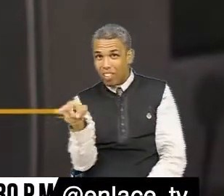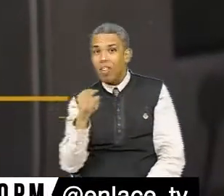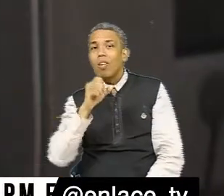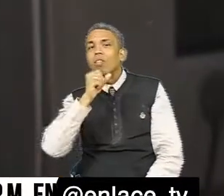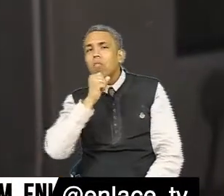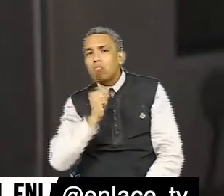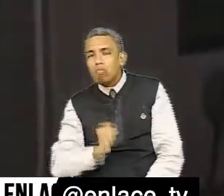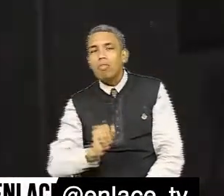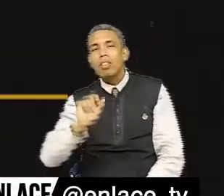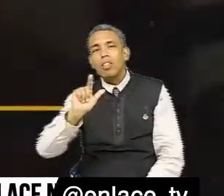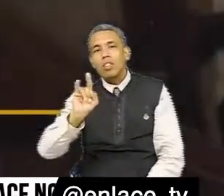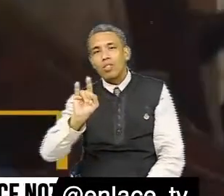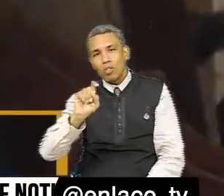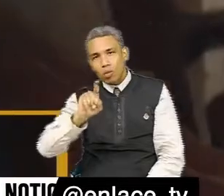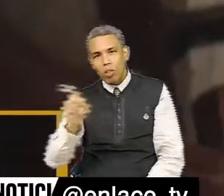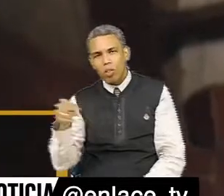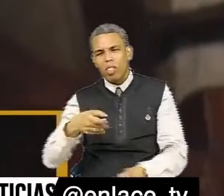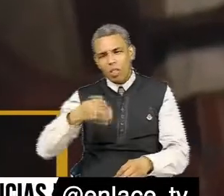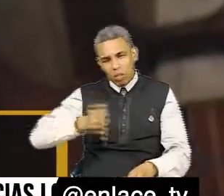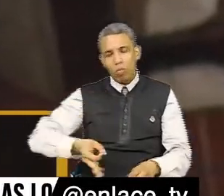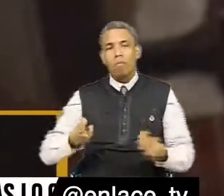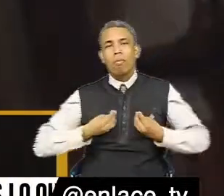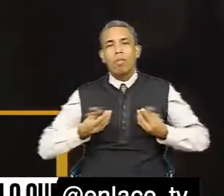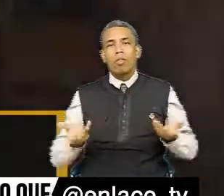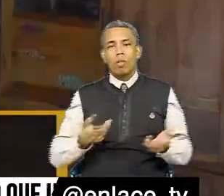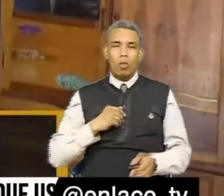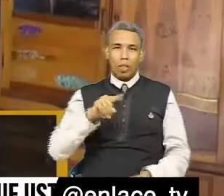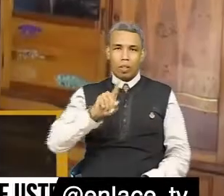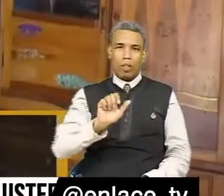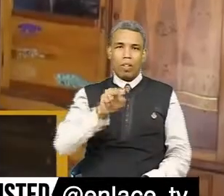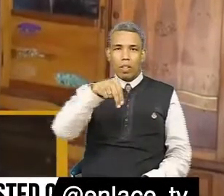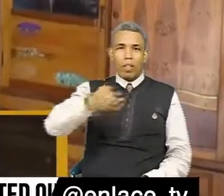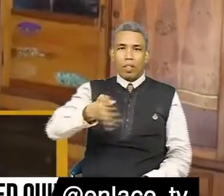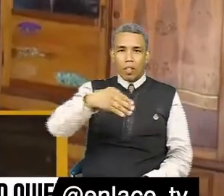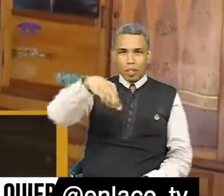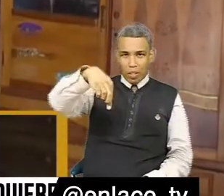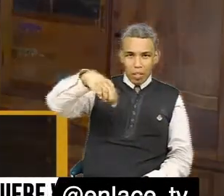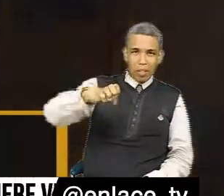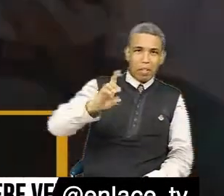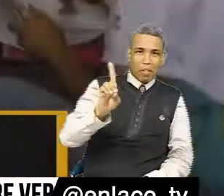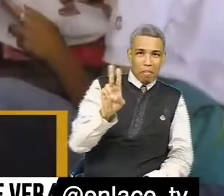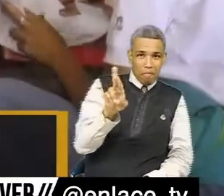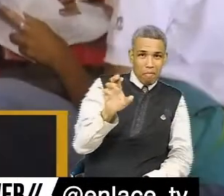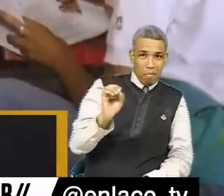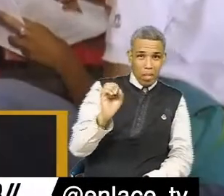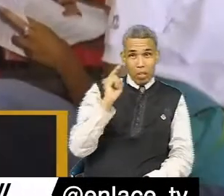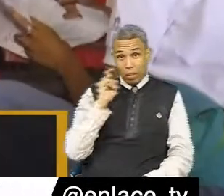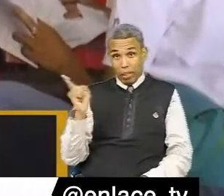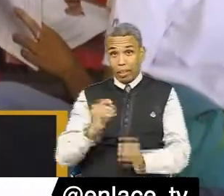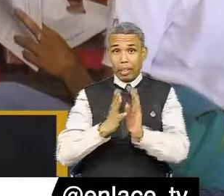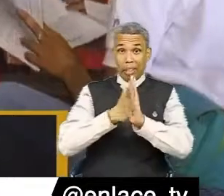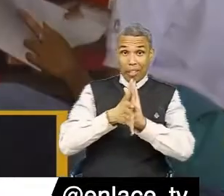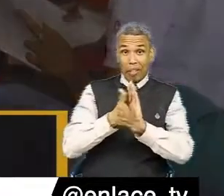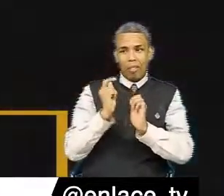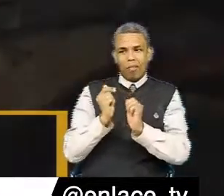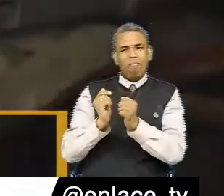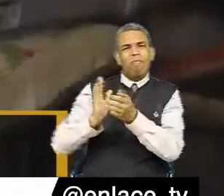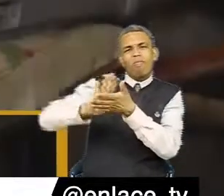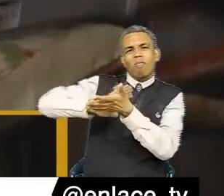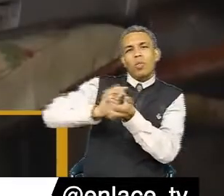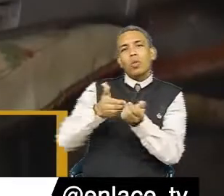adultos mayores residentes del barrio san pedro claver a nuestra llegada nos contaron su historia aunque triste ellos jamás dejaron de sonreír